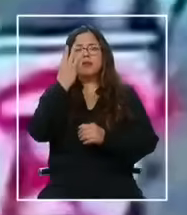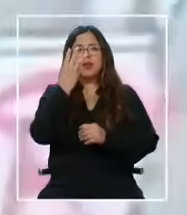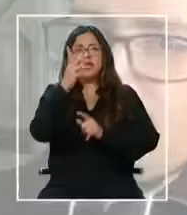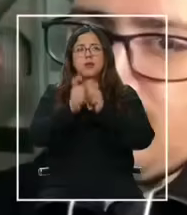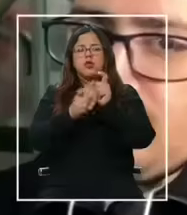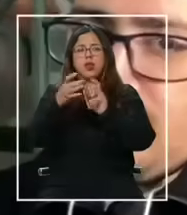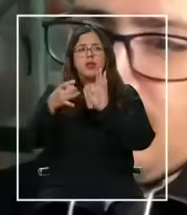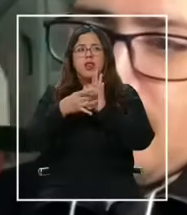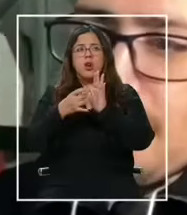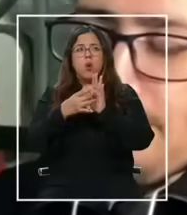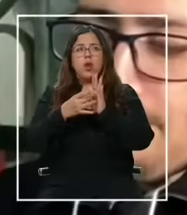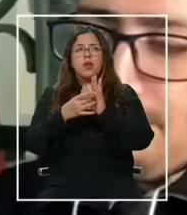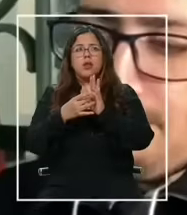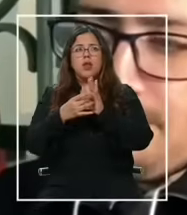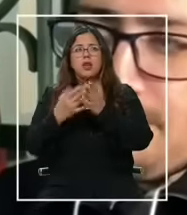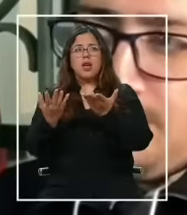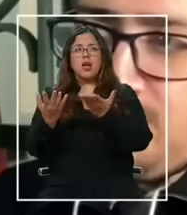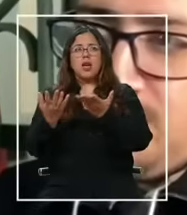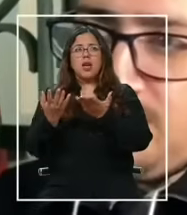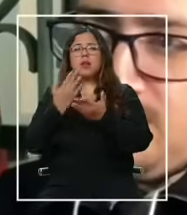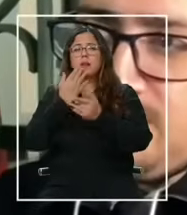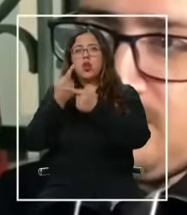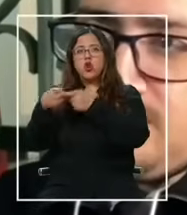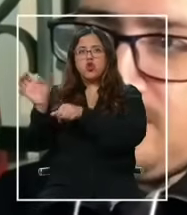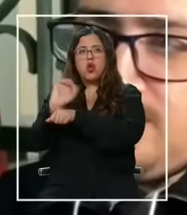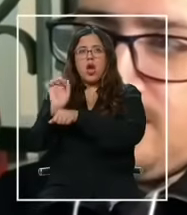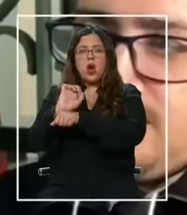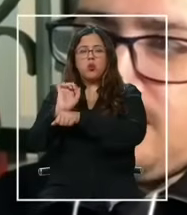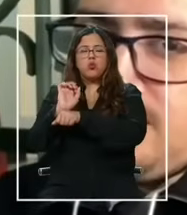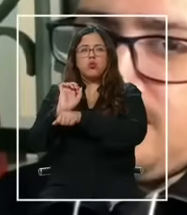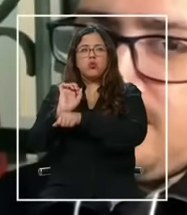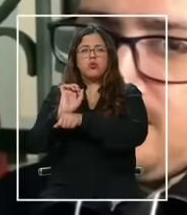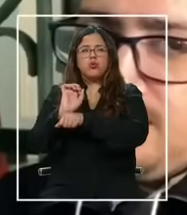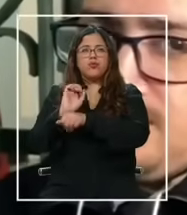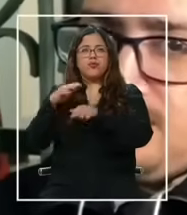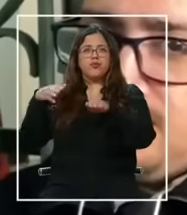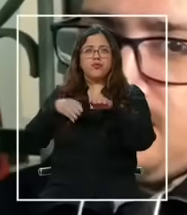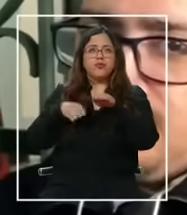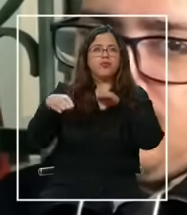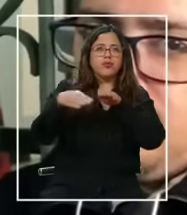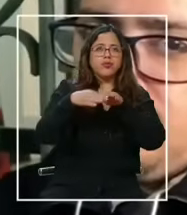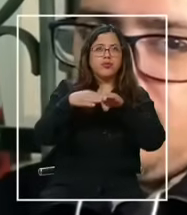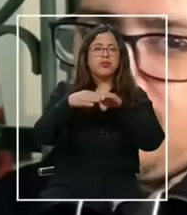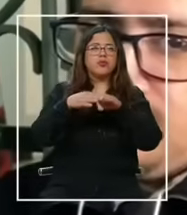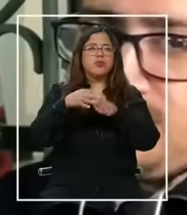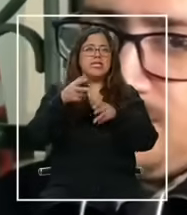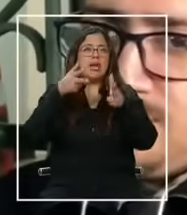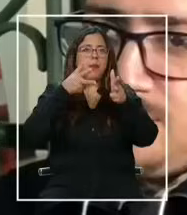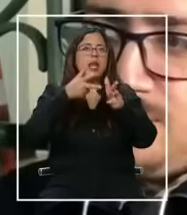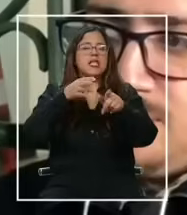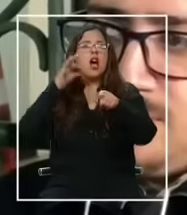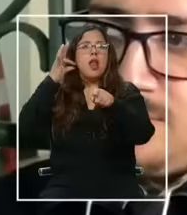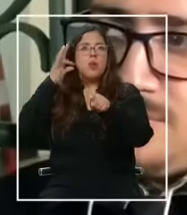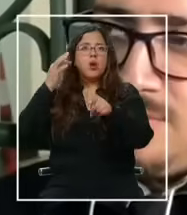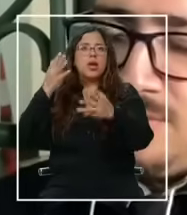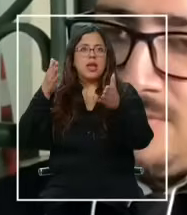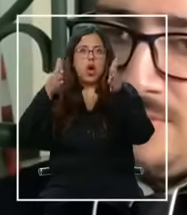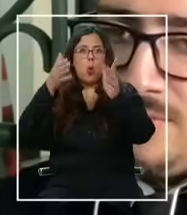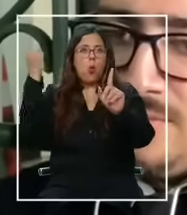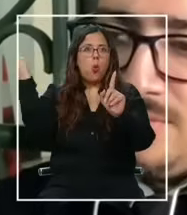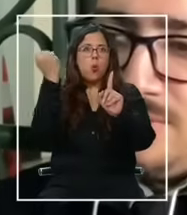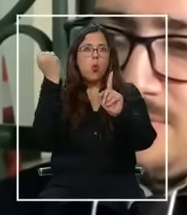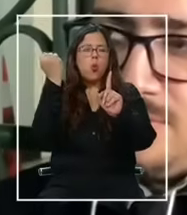antisociales los cuales se movilizaban en un también en un vehículo par particular eh intimida A través de con armas blancas